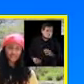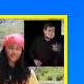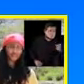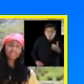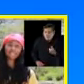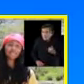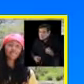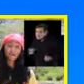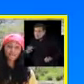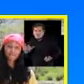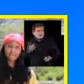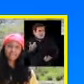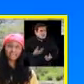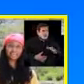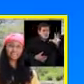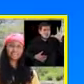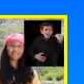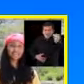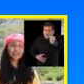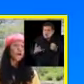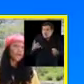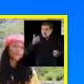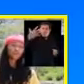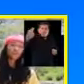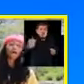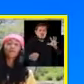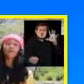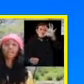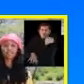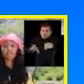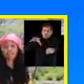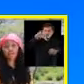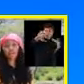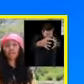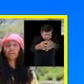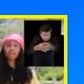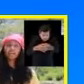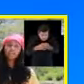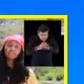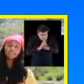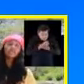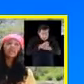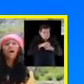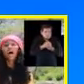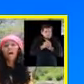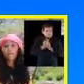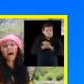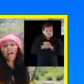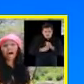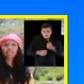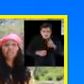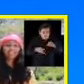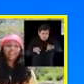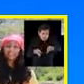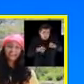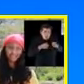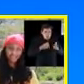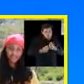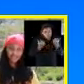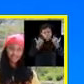monstruos más infames Buscando presas jóvenes para su